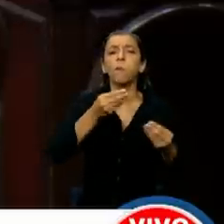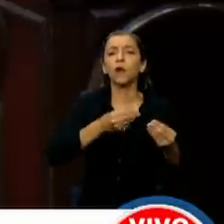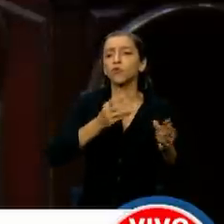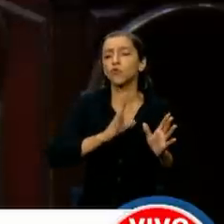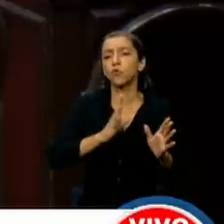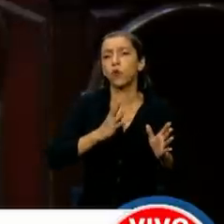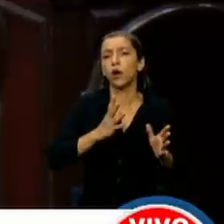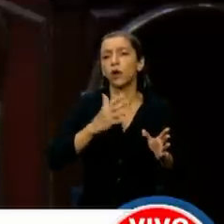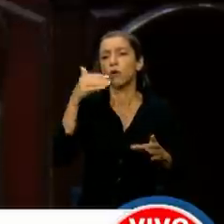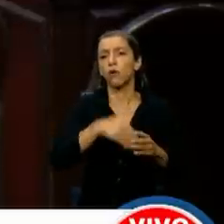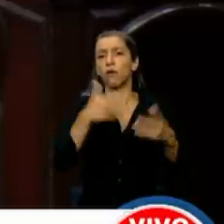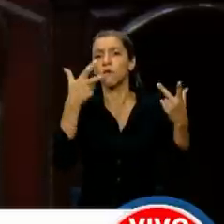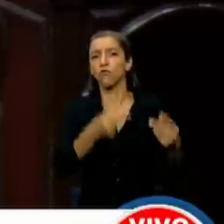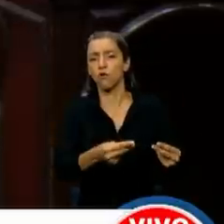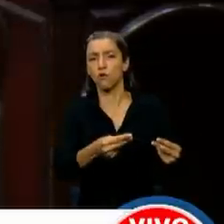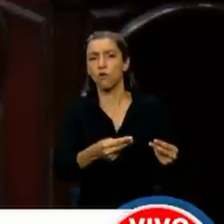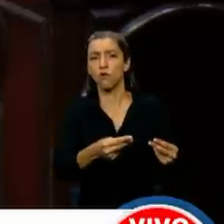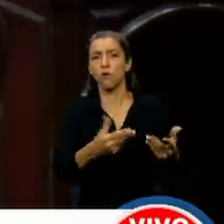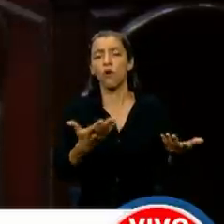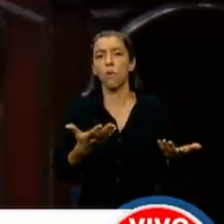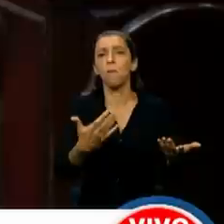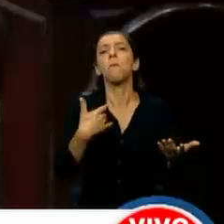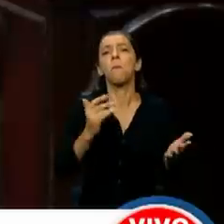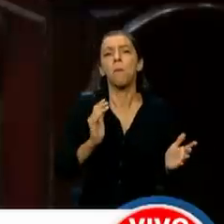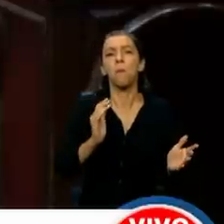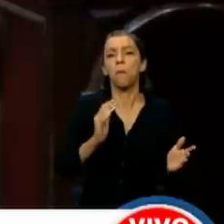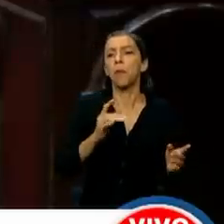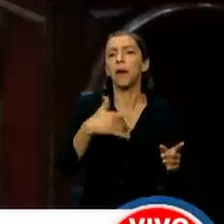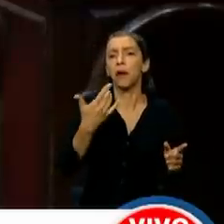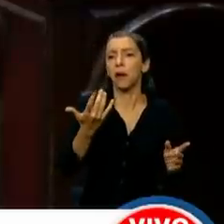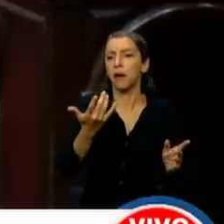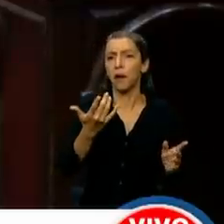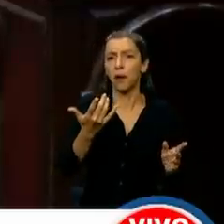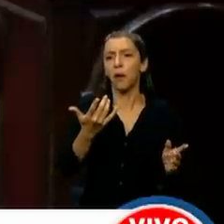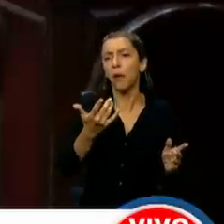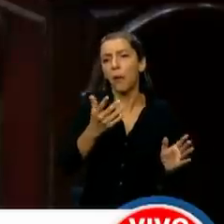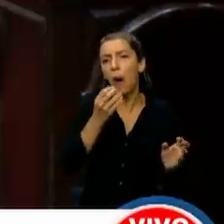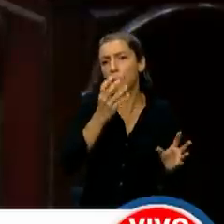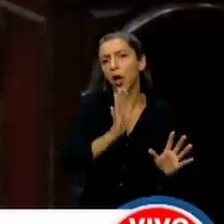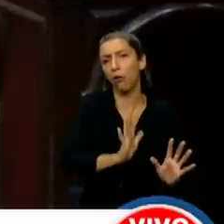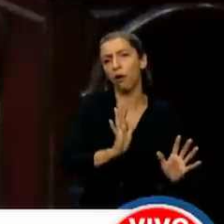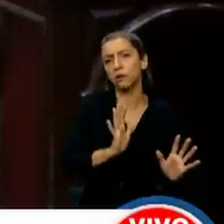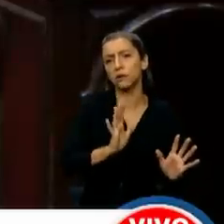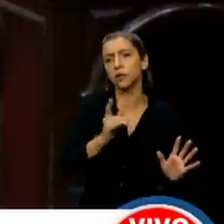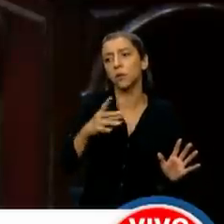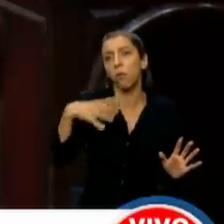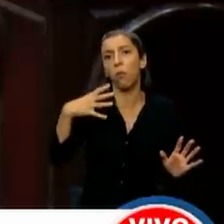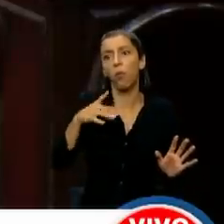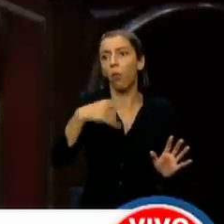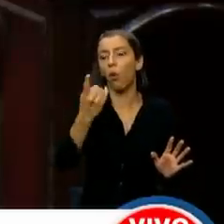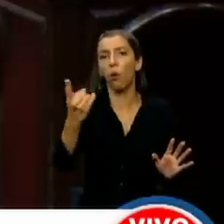correr por derecha en un estudio de televisión pero sabe que el señor presidente